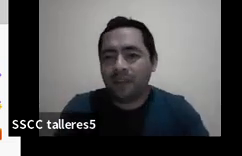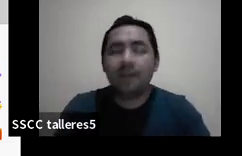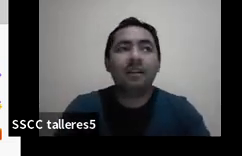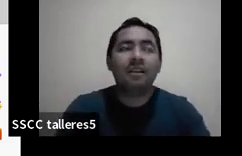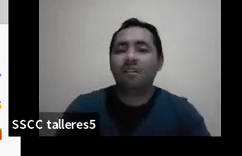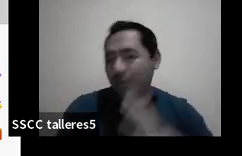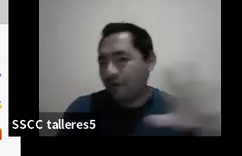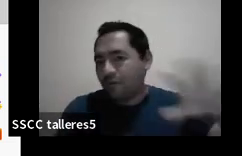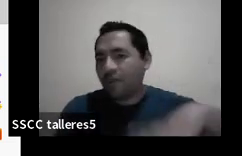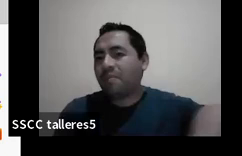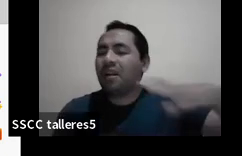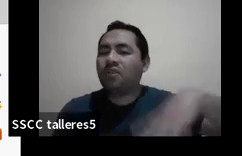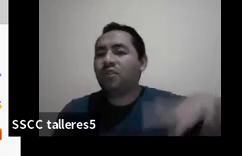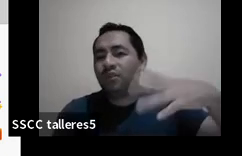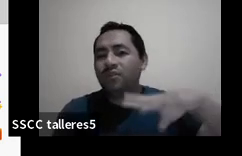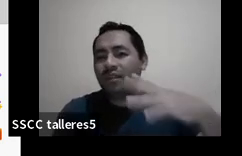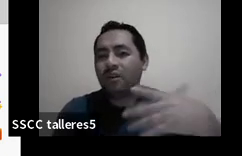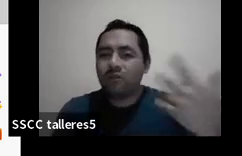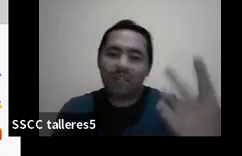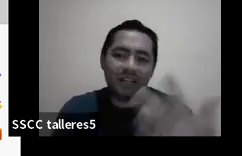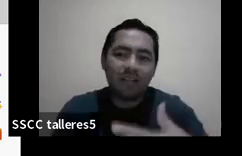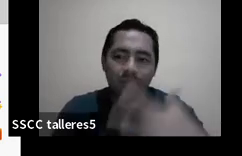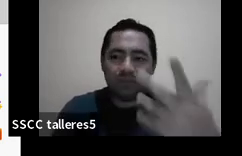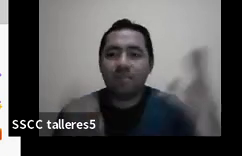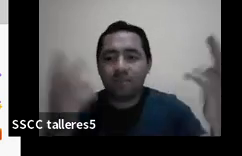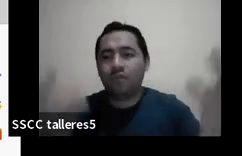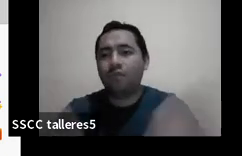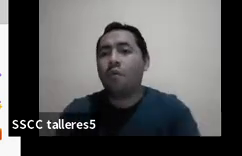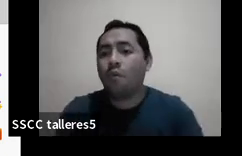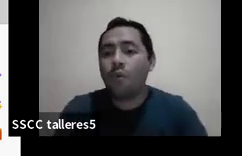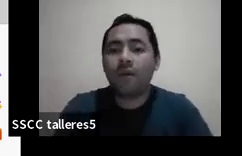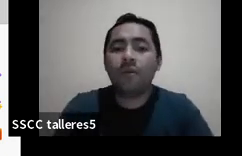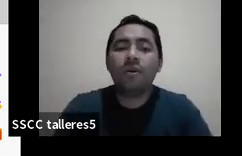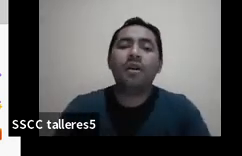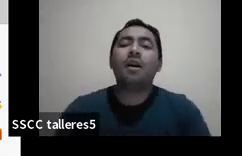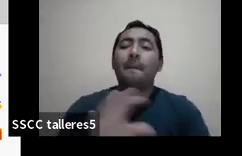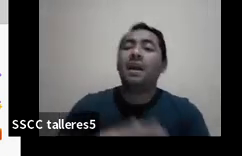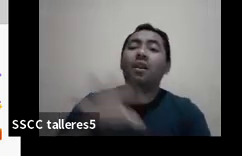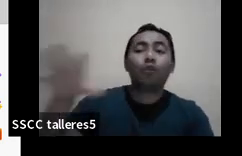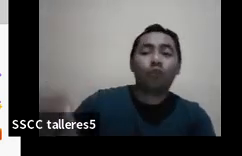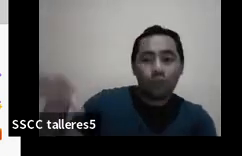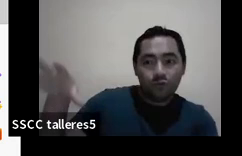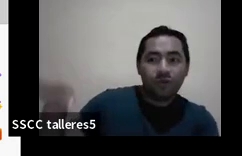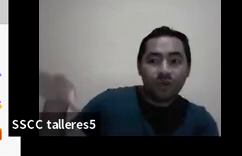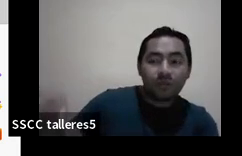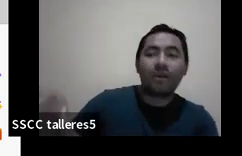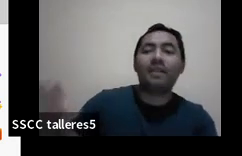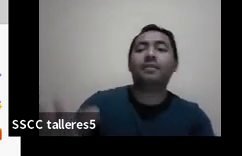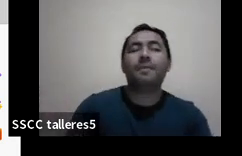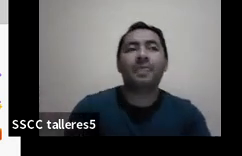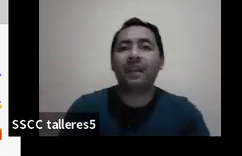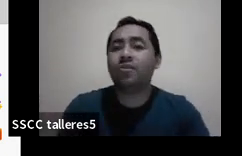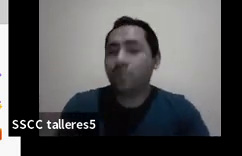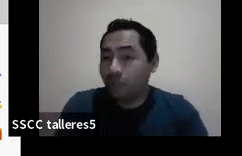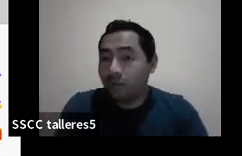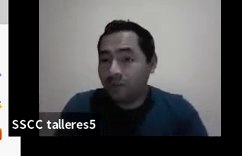así, ya. Lo que para nosotros, el juego de la charada, pues es eso, un juego. Para los sordos